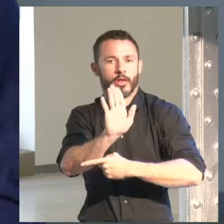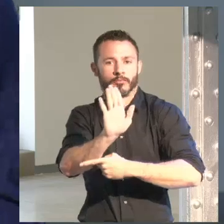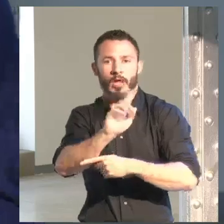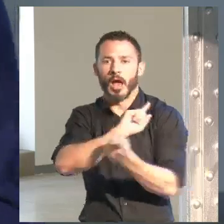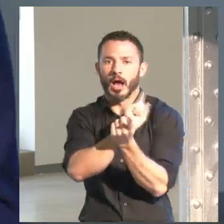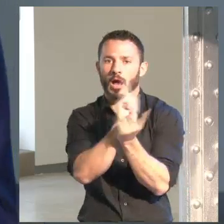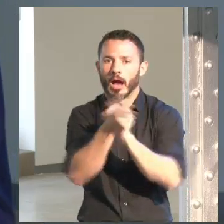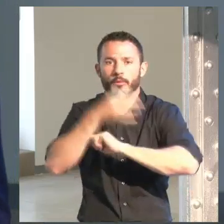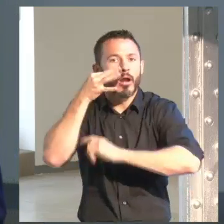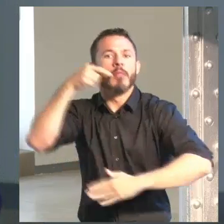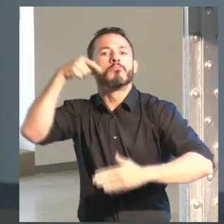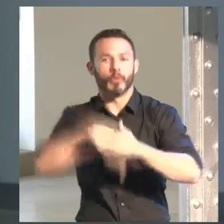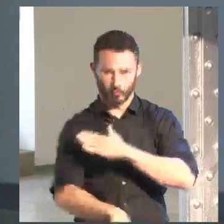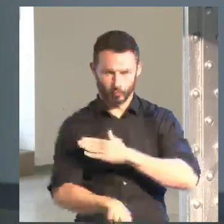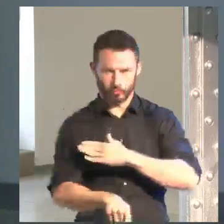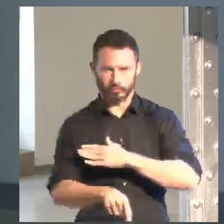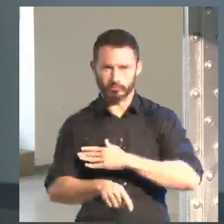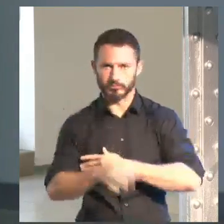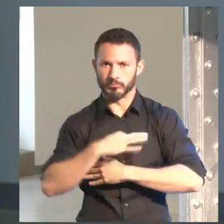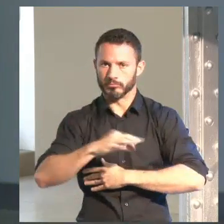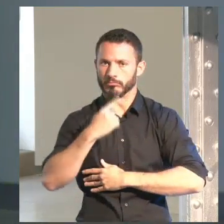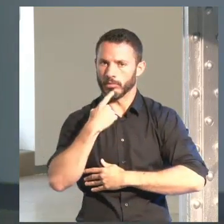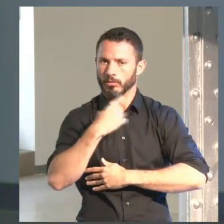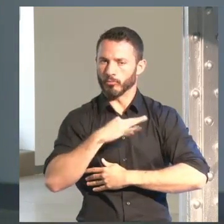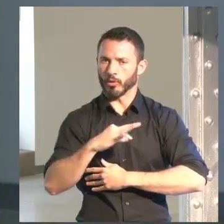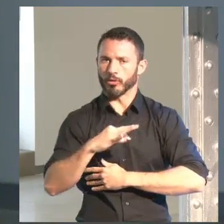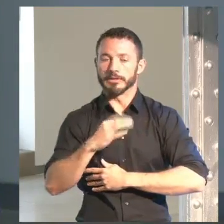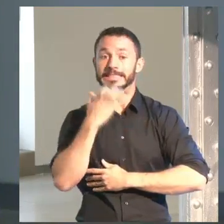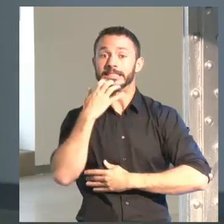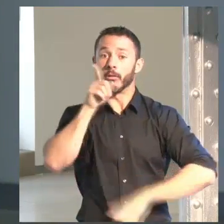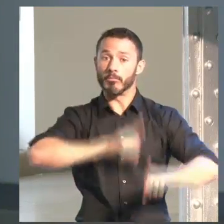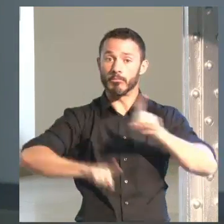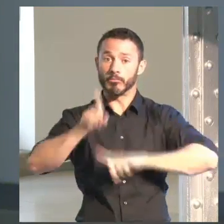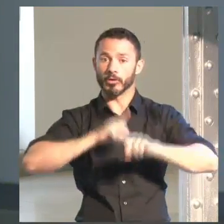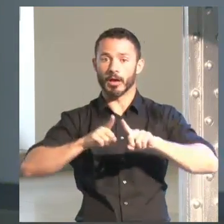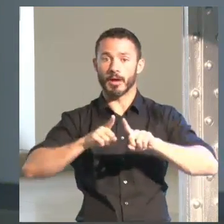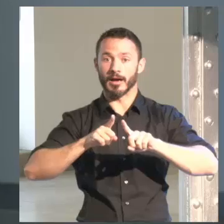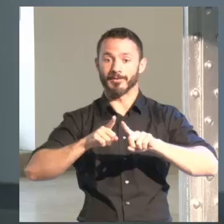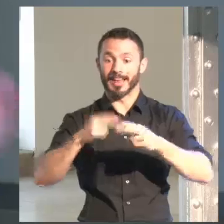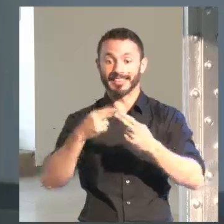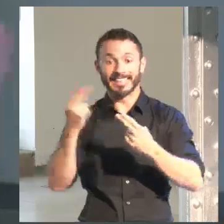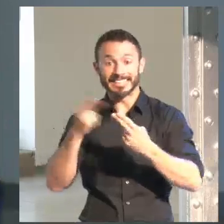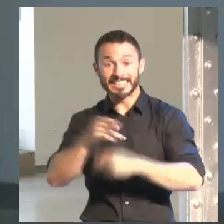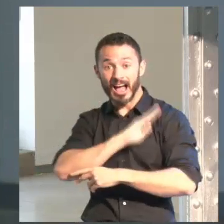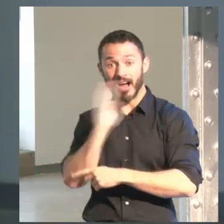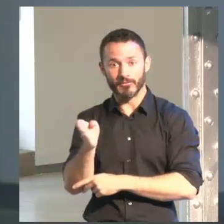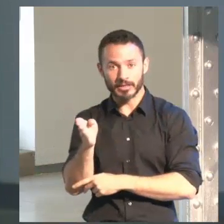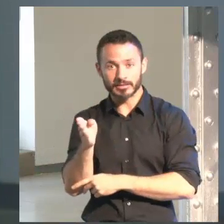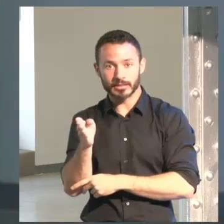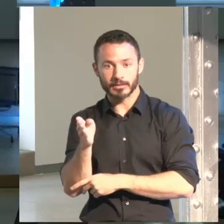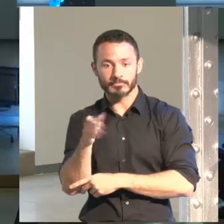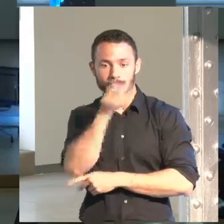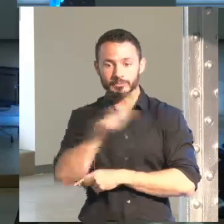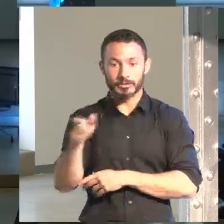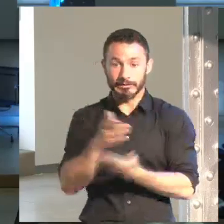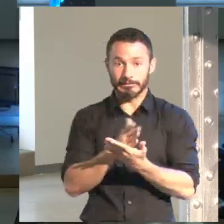estos cambios, porque les puedo asegurar una cosa, que cuando un problema afecta a los taxistas, los que están en medio se habrán dado